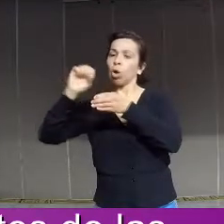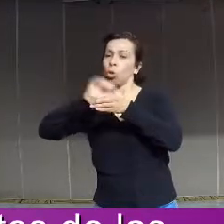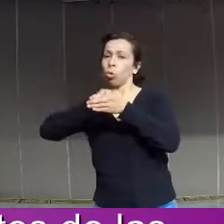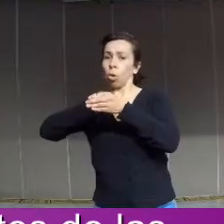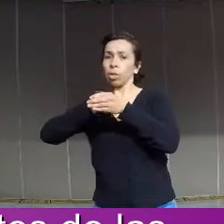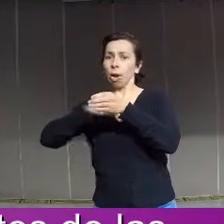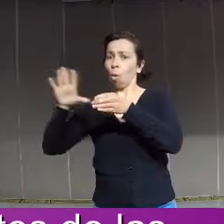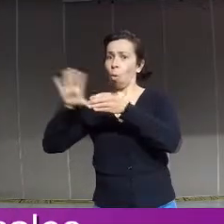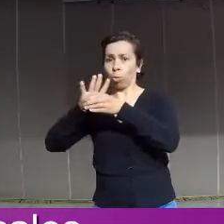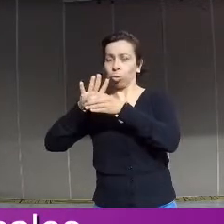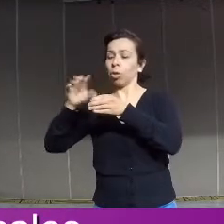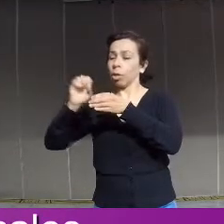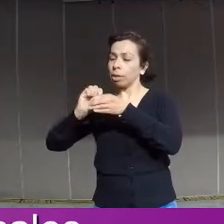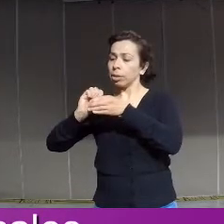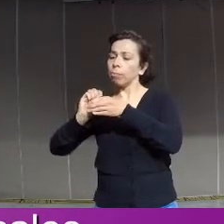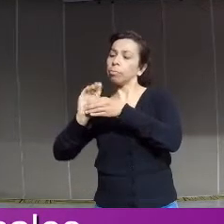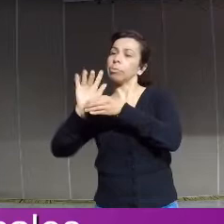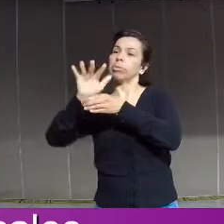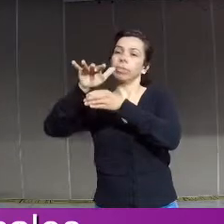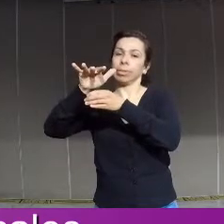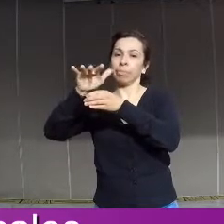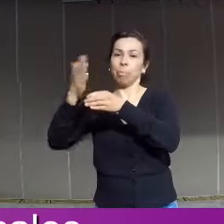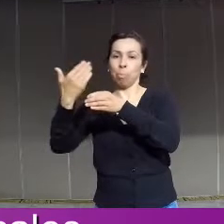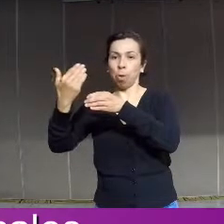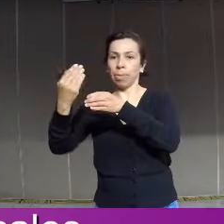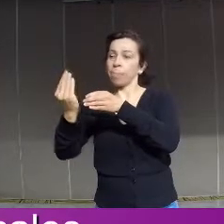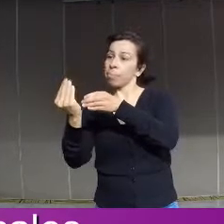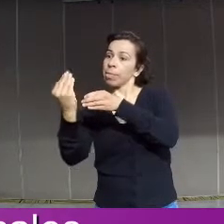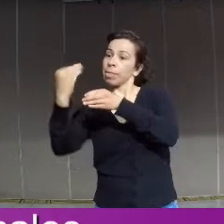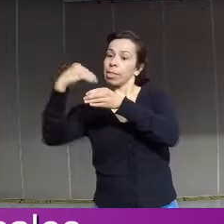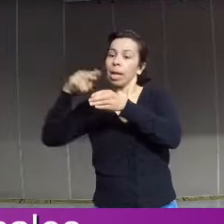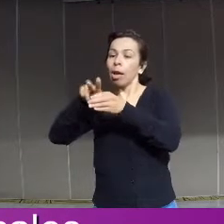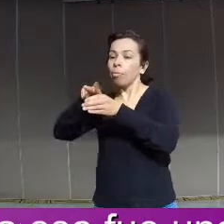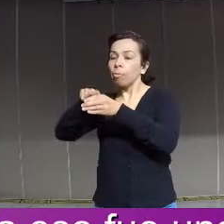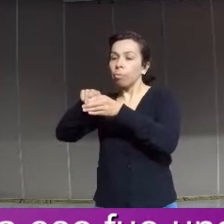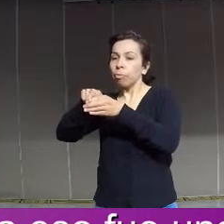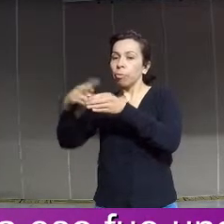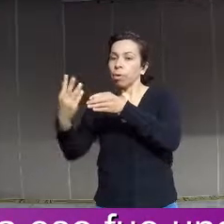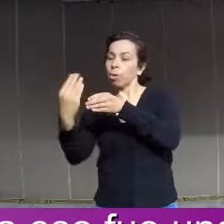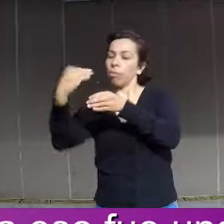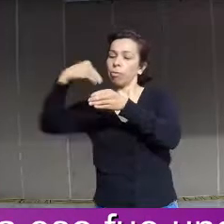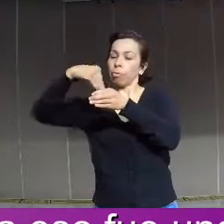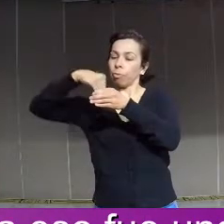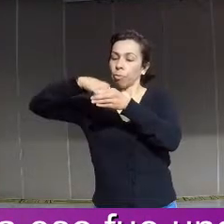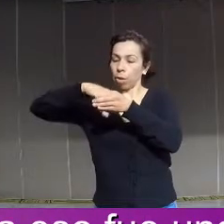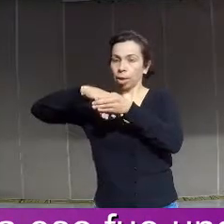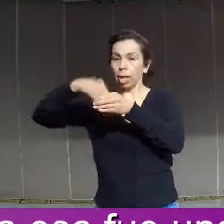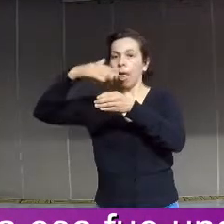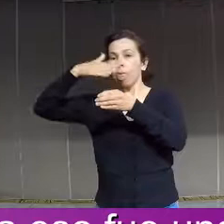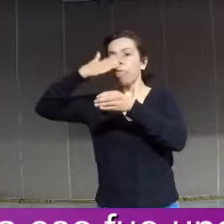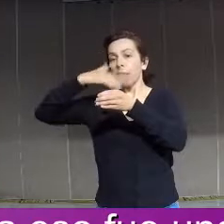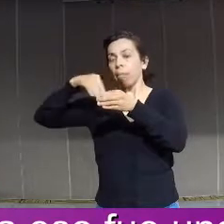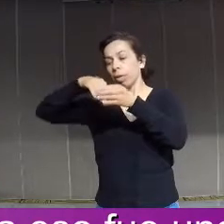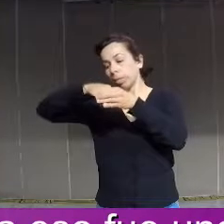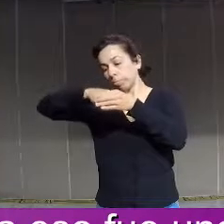toser limpió y no pasó a las cuerdas vocales. Si el alimento pasa a las cuerdas vocales, ya después va a pulmón, eso es